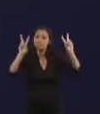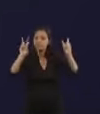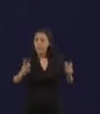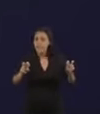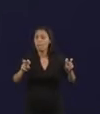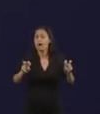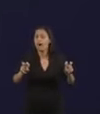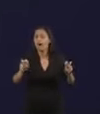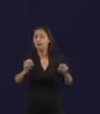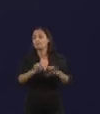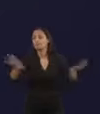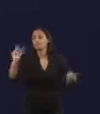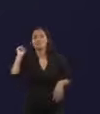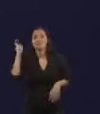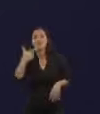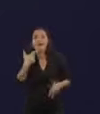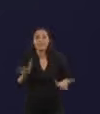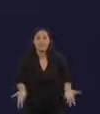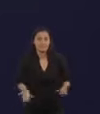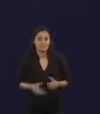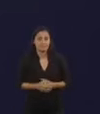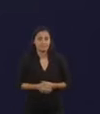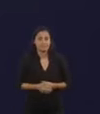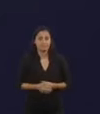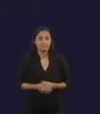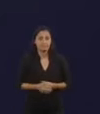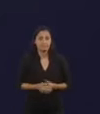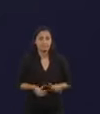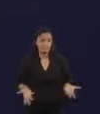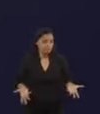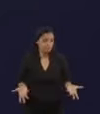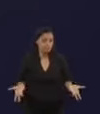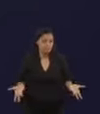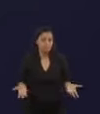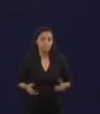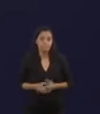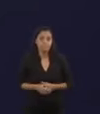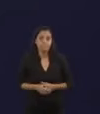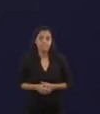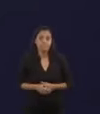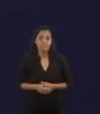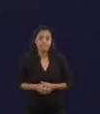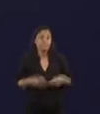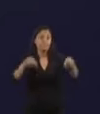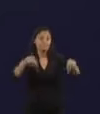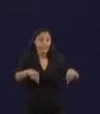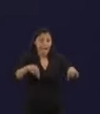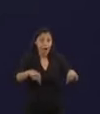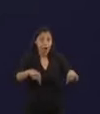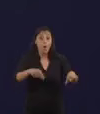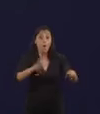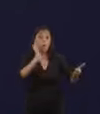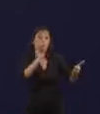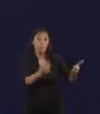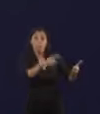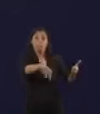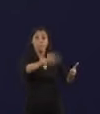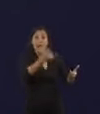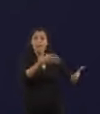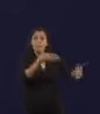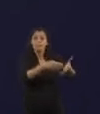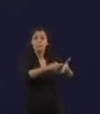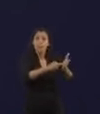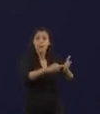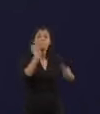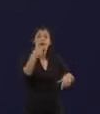regularizado en todas en todas las direcciones digamos no D donde hoy no no hay no hay suministro o hay problemas con el